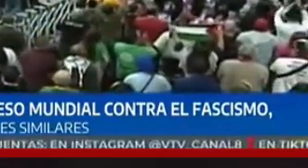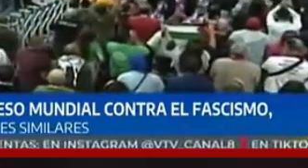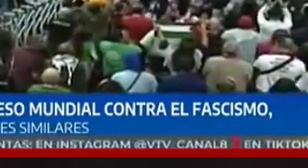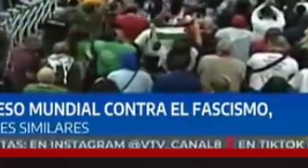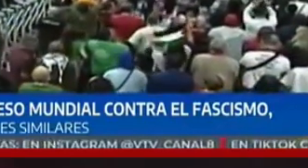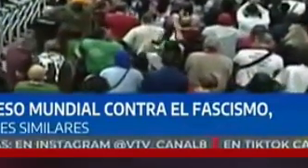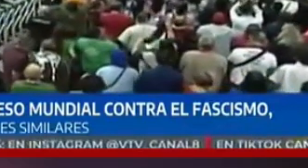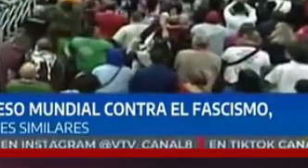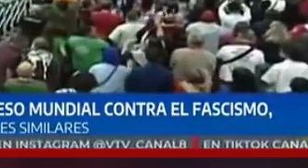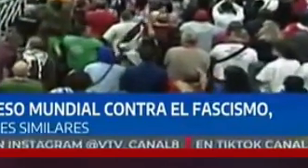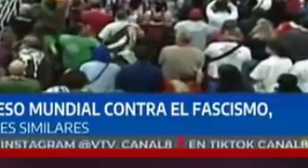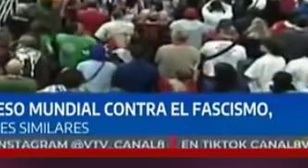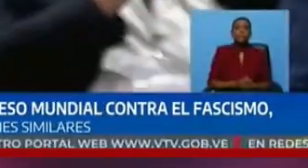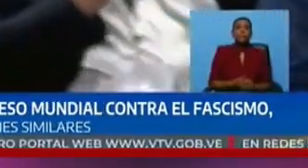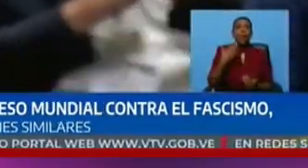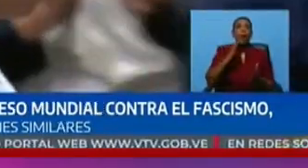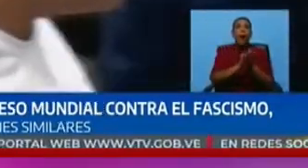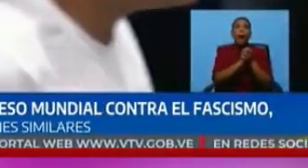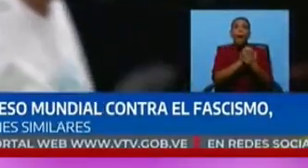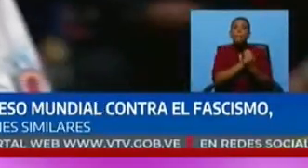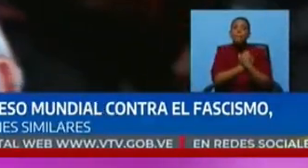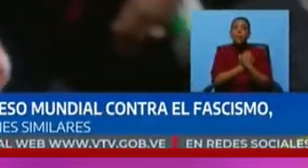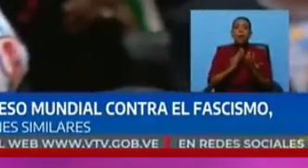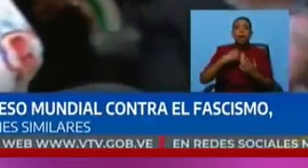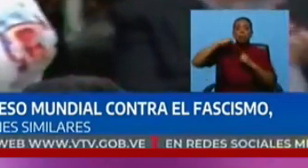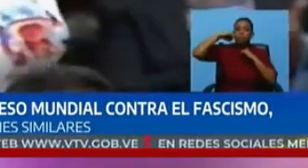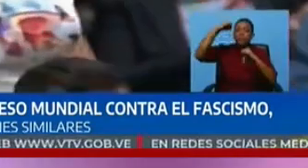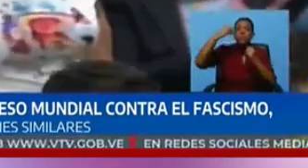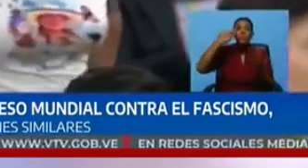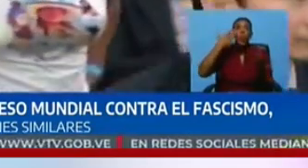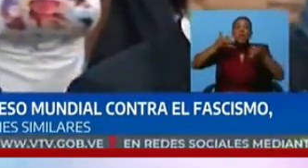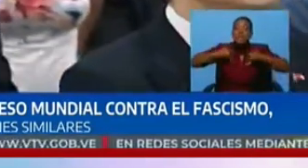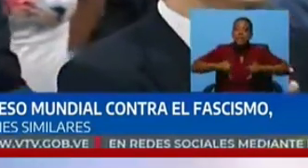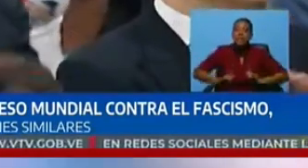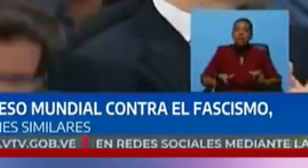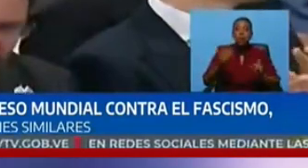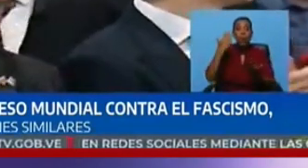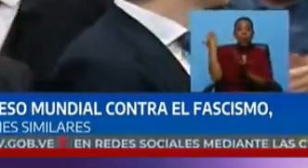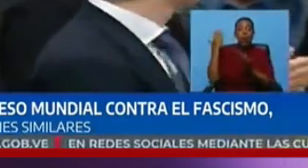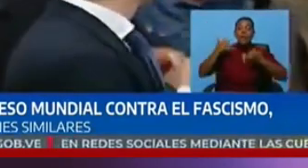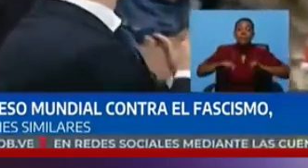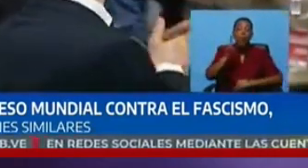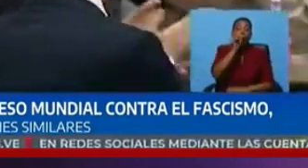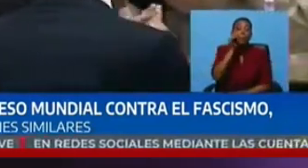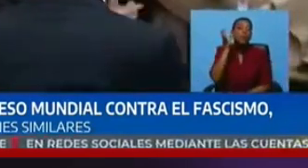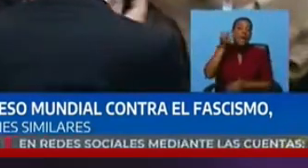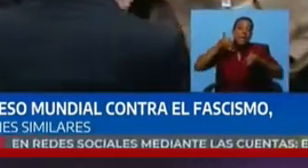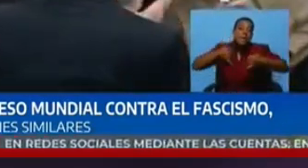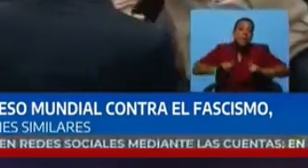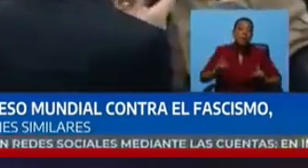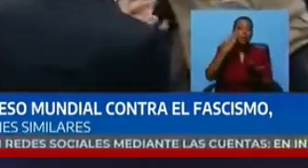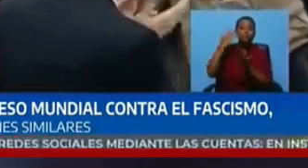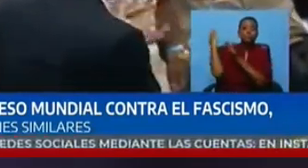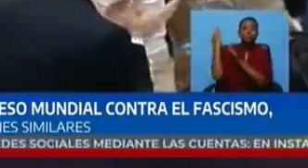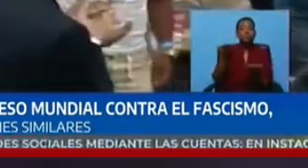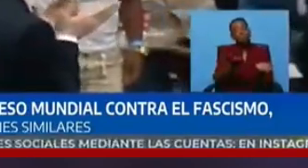de Maduro, hubo momentos emotivos cuando hizo subir al escenario el espacio de